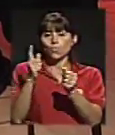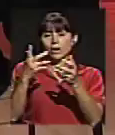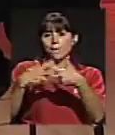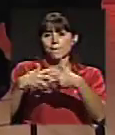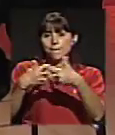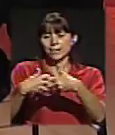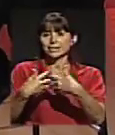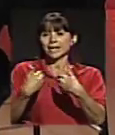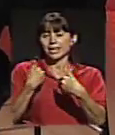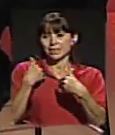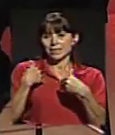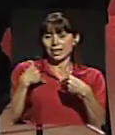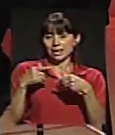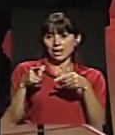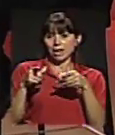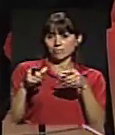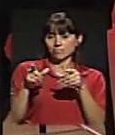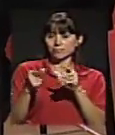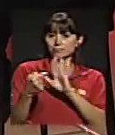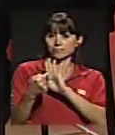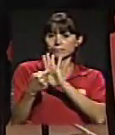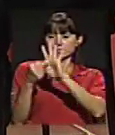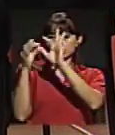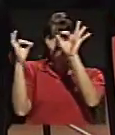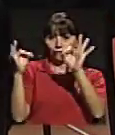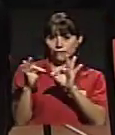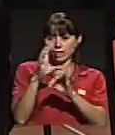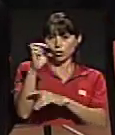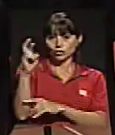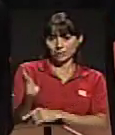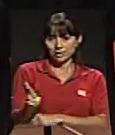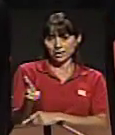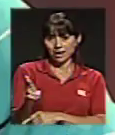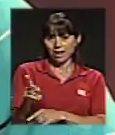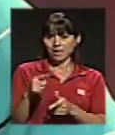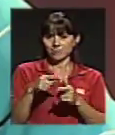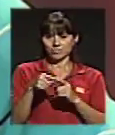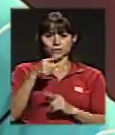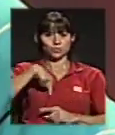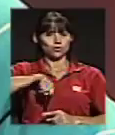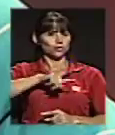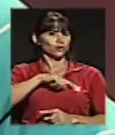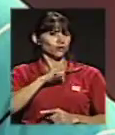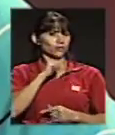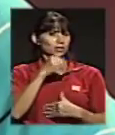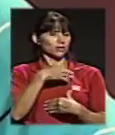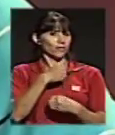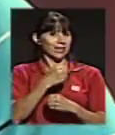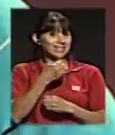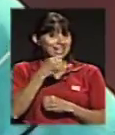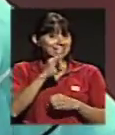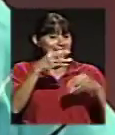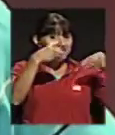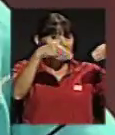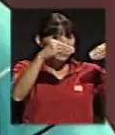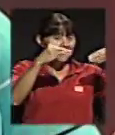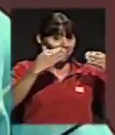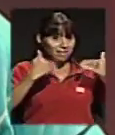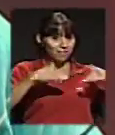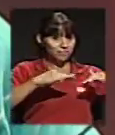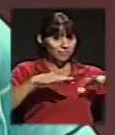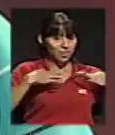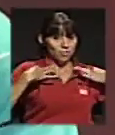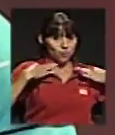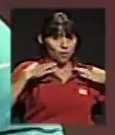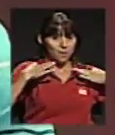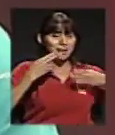Rica. Y eso fue lo que nos generó a nosotros la desconfianza de que si el Corte Inglés, eso en ninguna